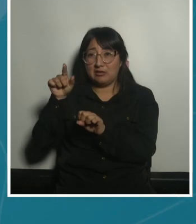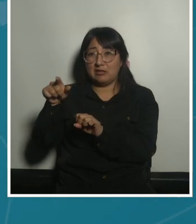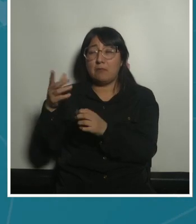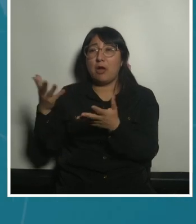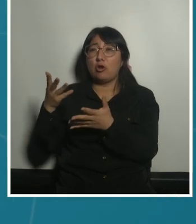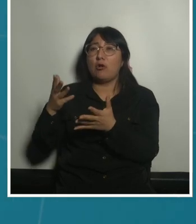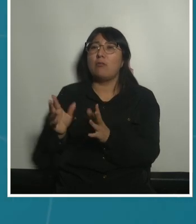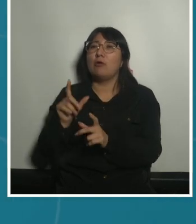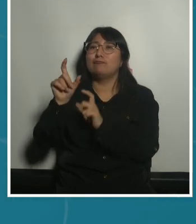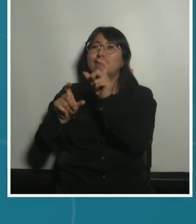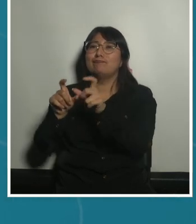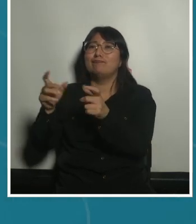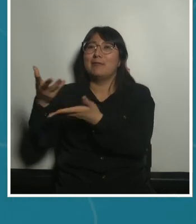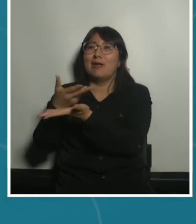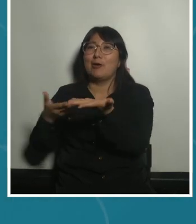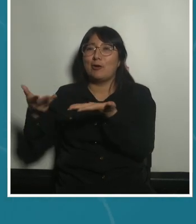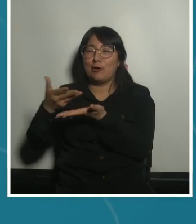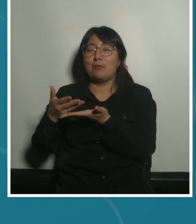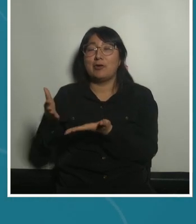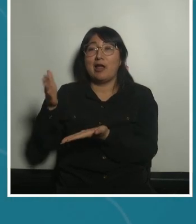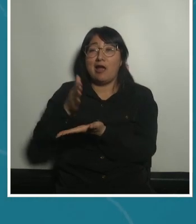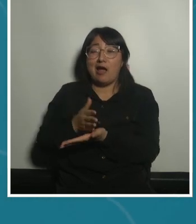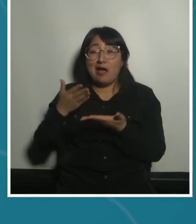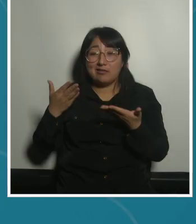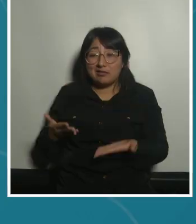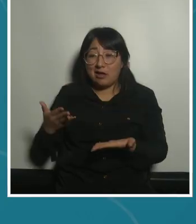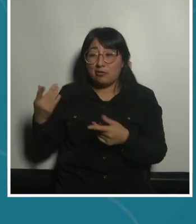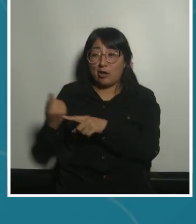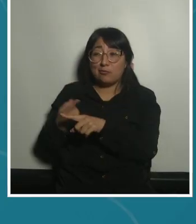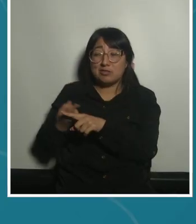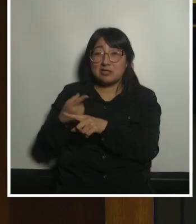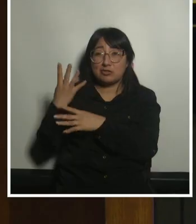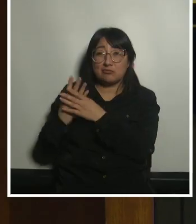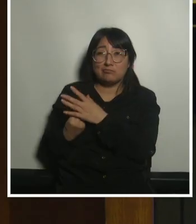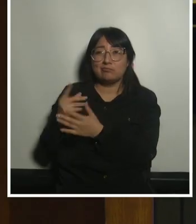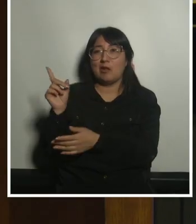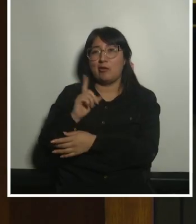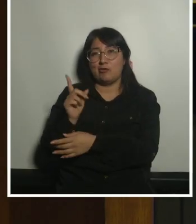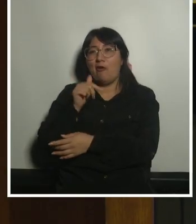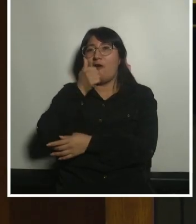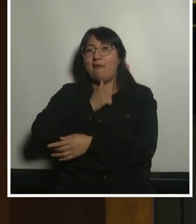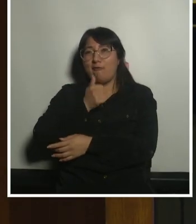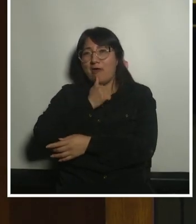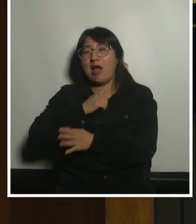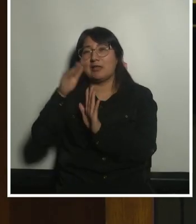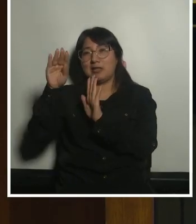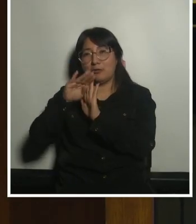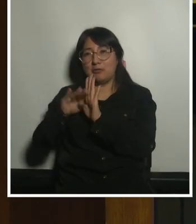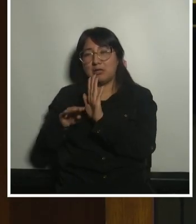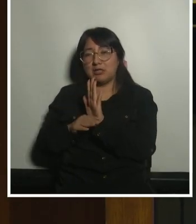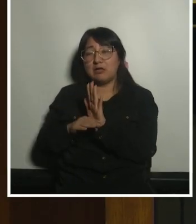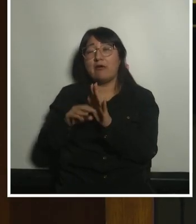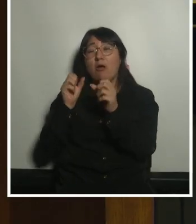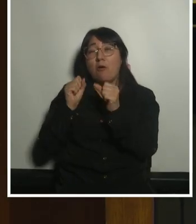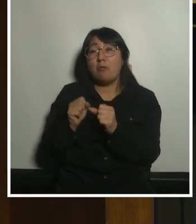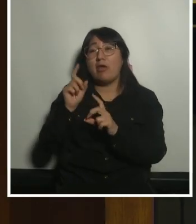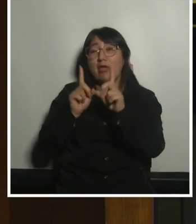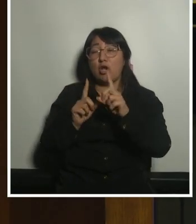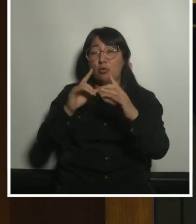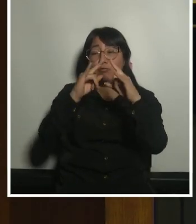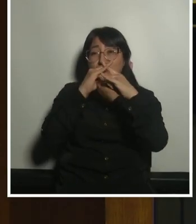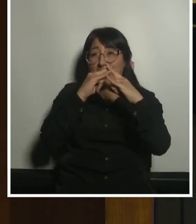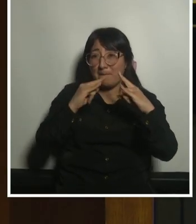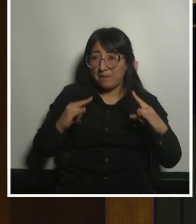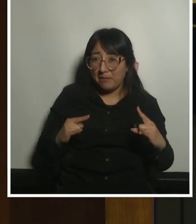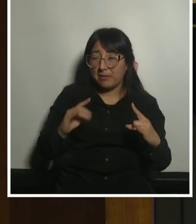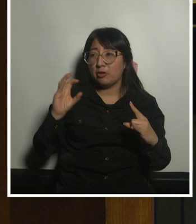comunes, cuya discusión hasta ahora no está tan cerrada. Quizás uno de los campamentos, de las formas de